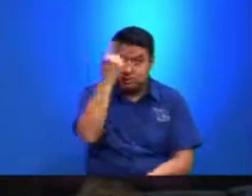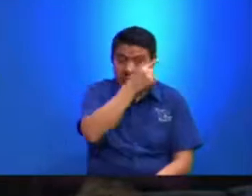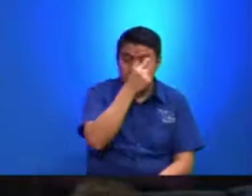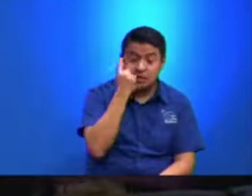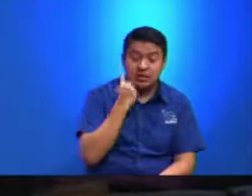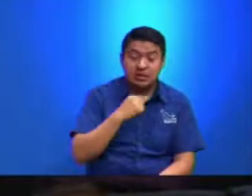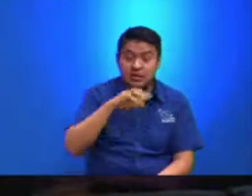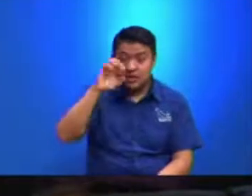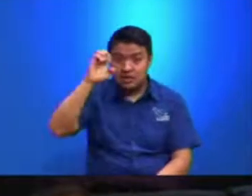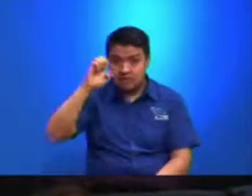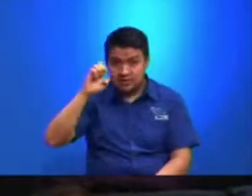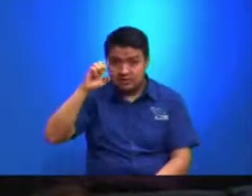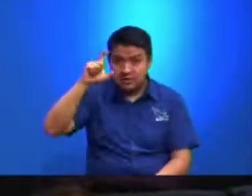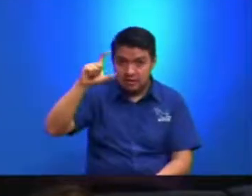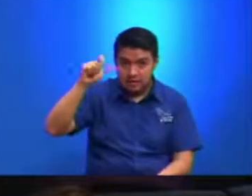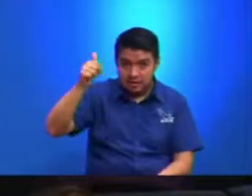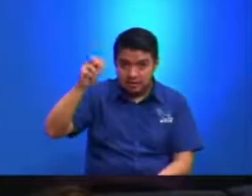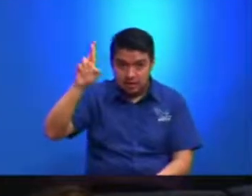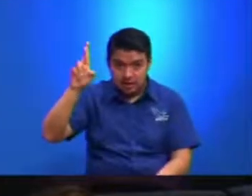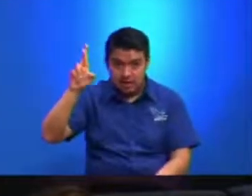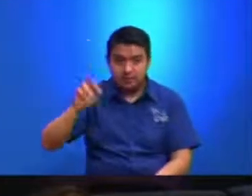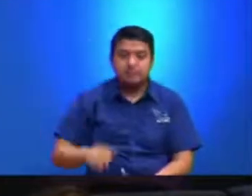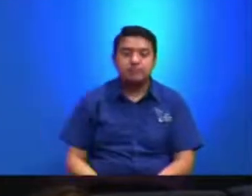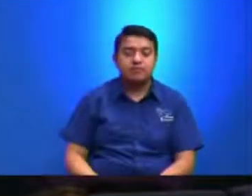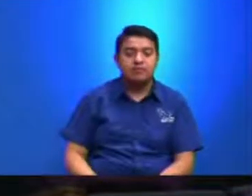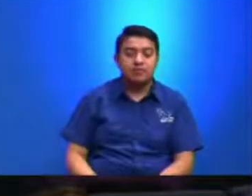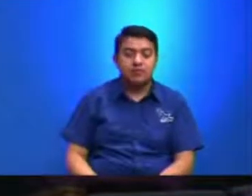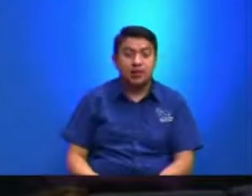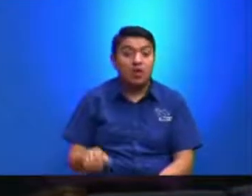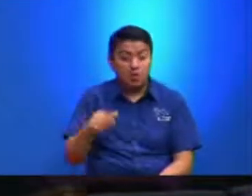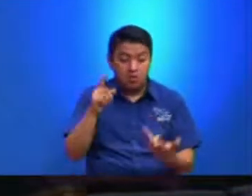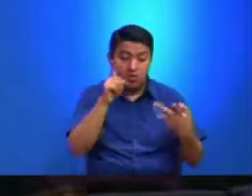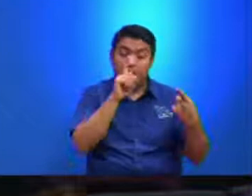sirven. La garganta.